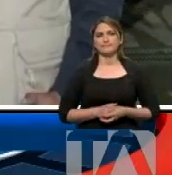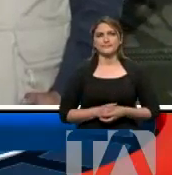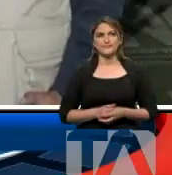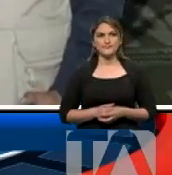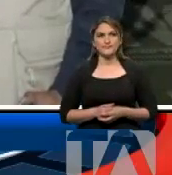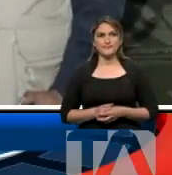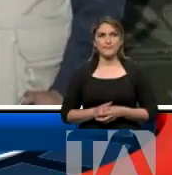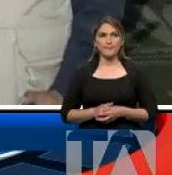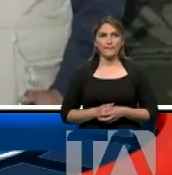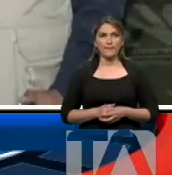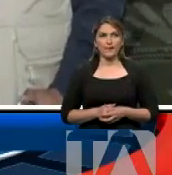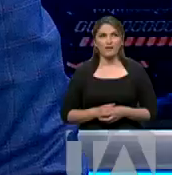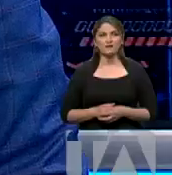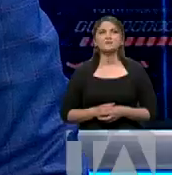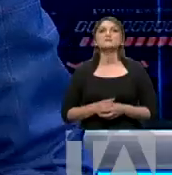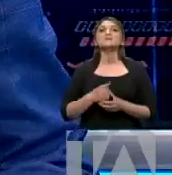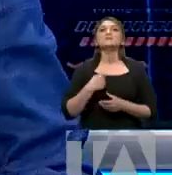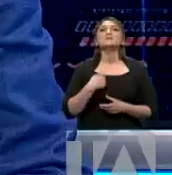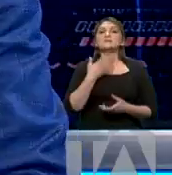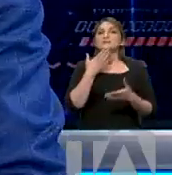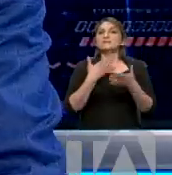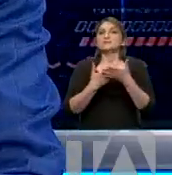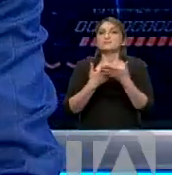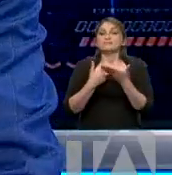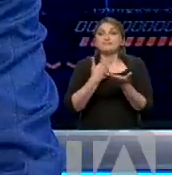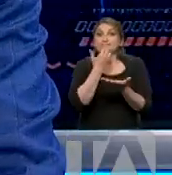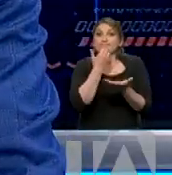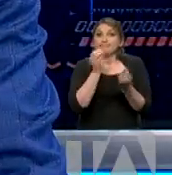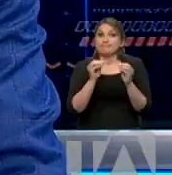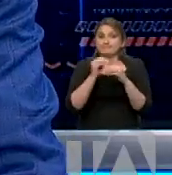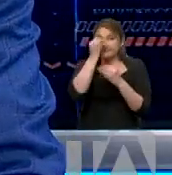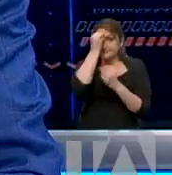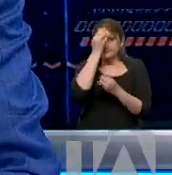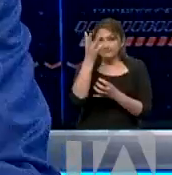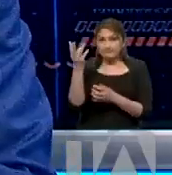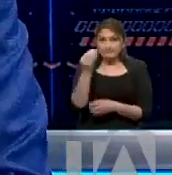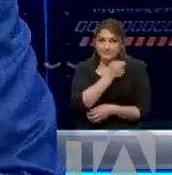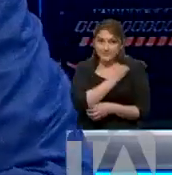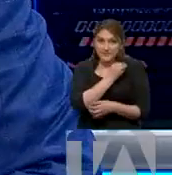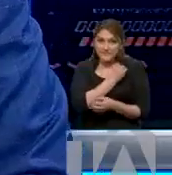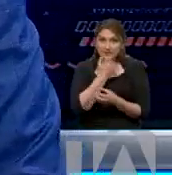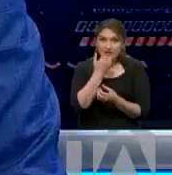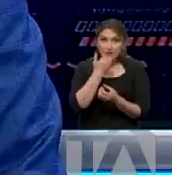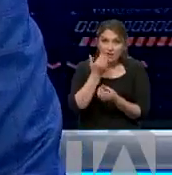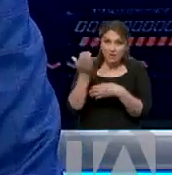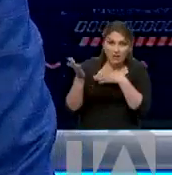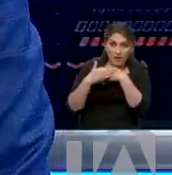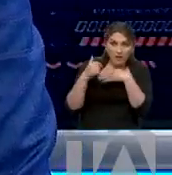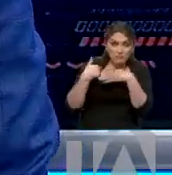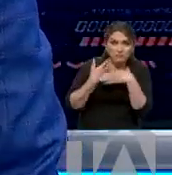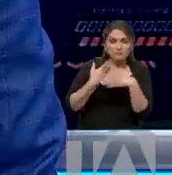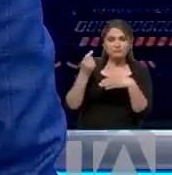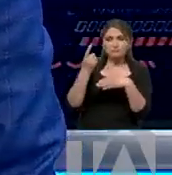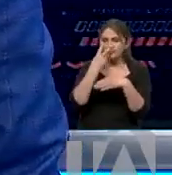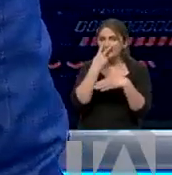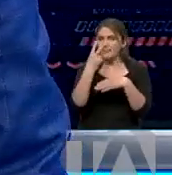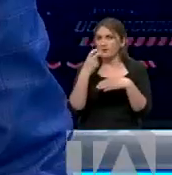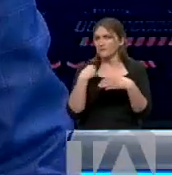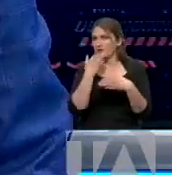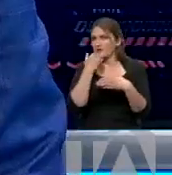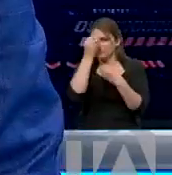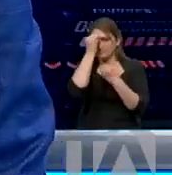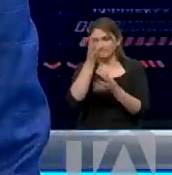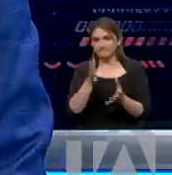noches. Buenas noches, Jairo. Vamos a estar pendientes de lo que ocurra en los próximos minutos en el puente Rumichaca. Bueno,